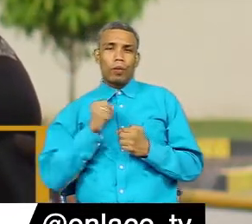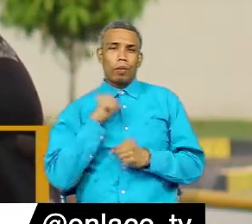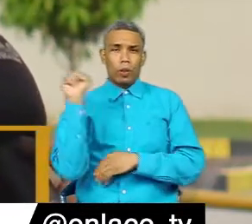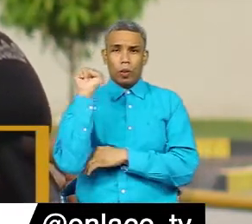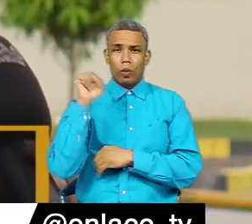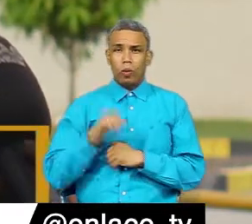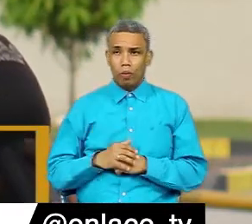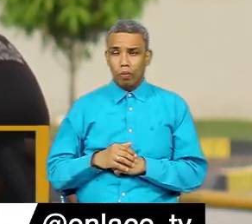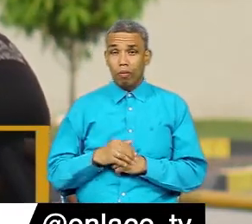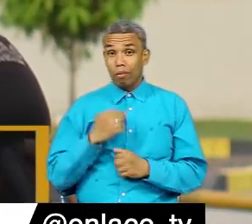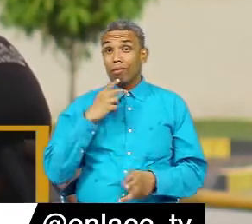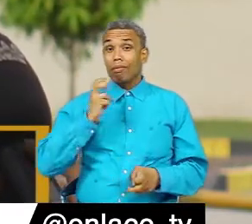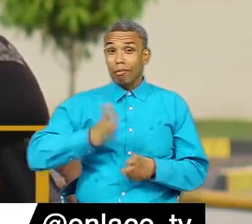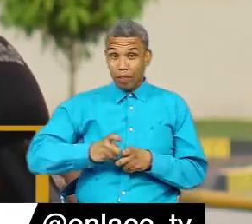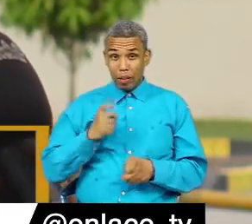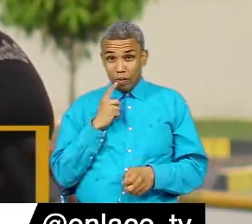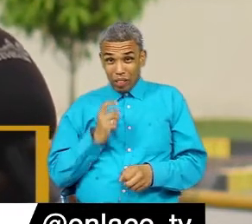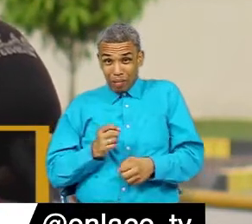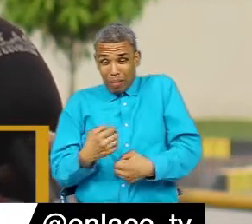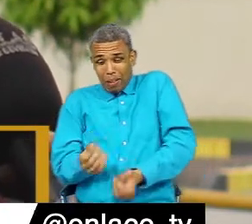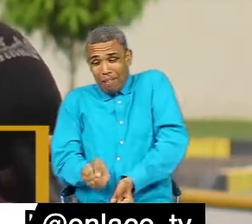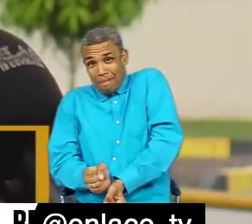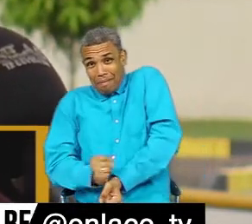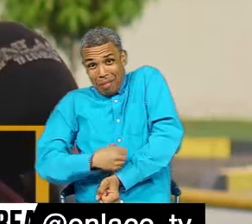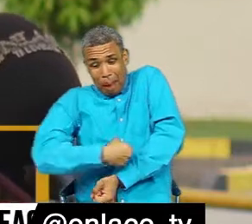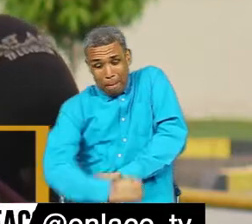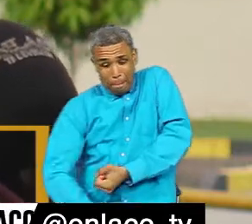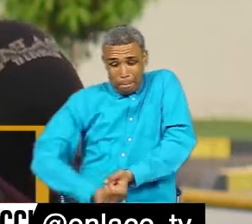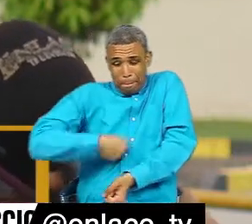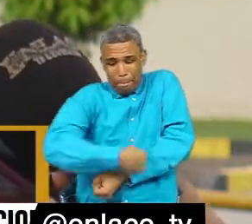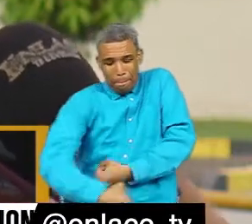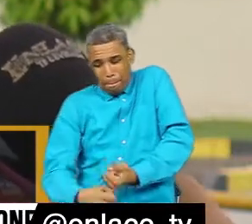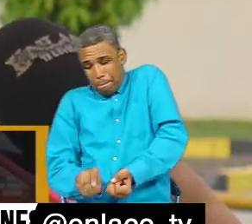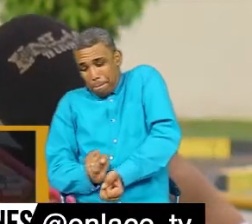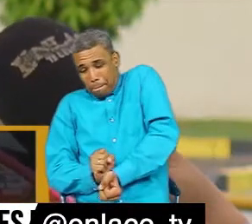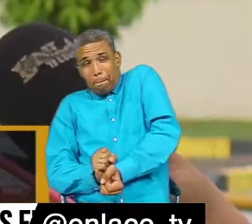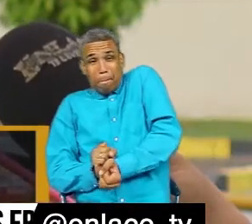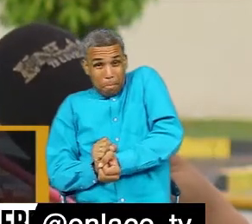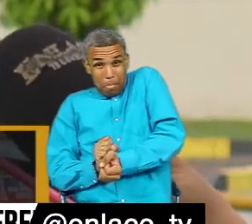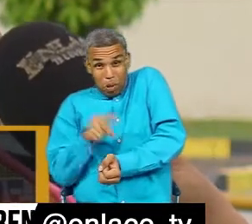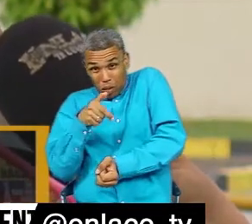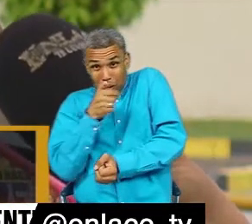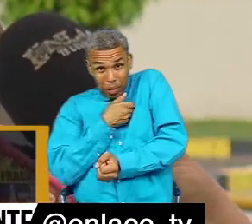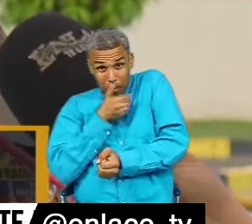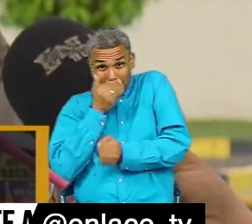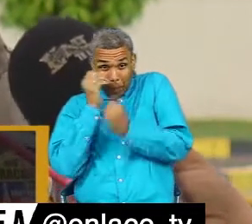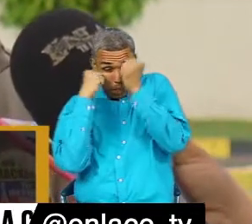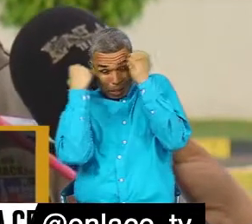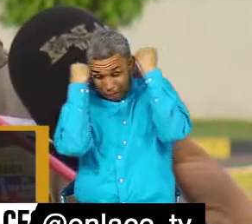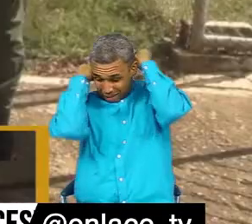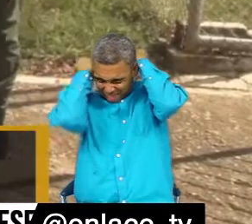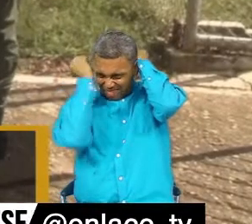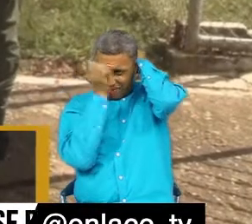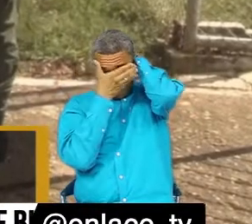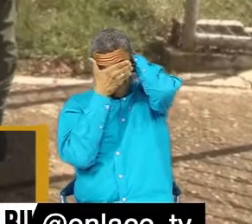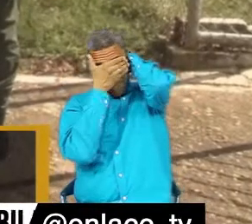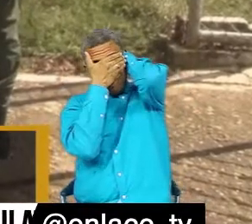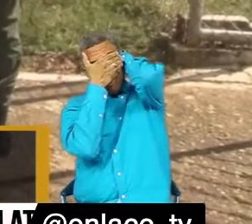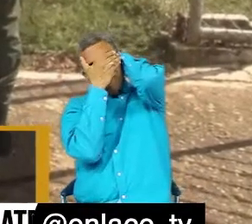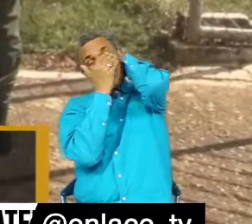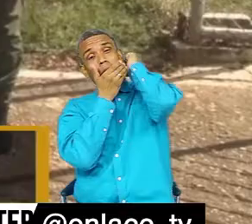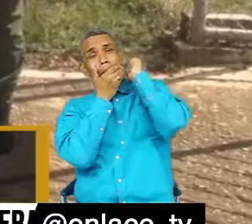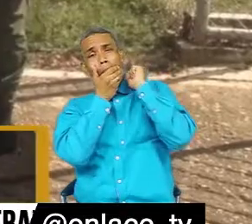amordazado, quedó maniatado y quedó también vendado de sus ojos, y fueron miembros de la comunidad los que luego de varias horas lo